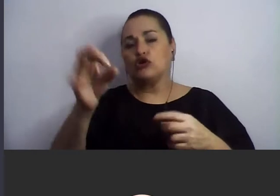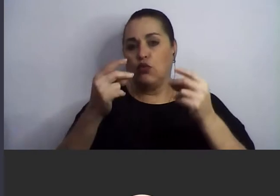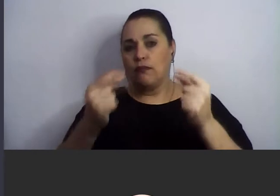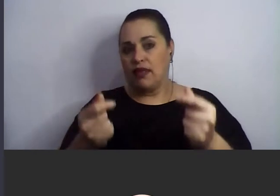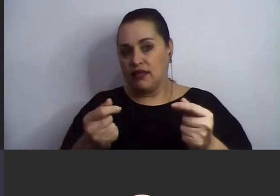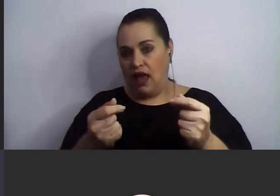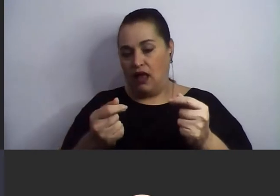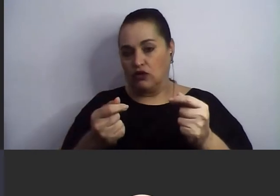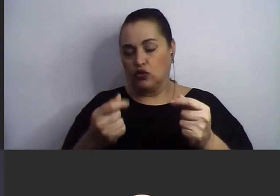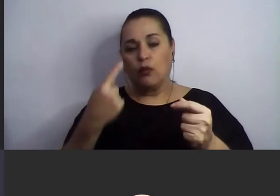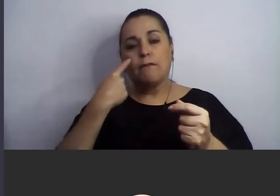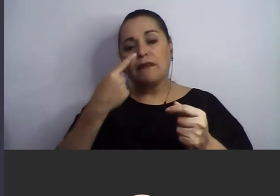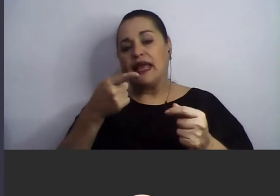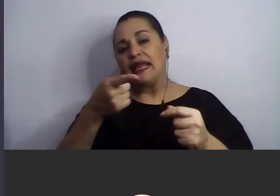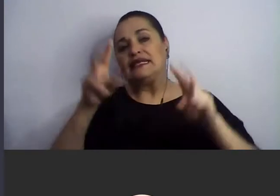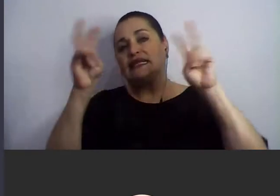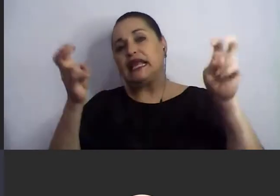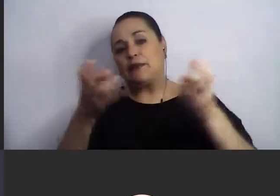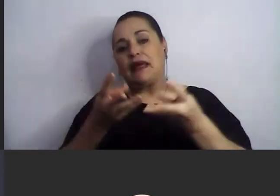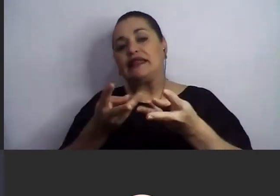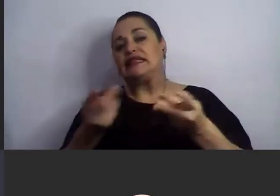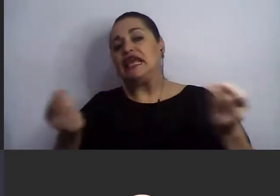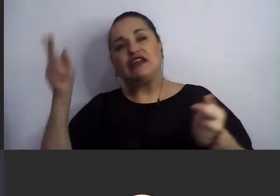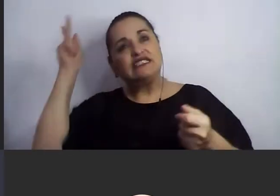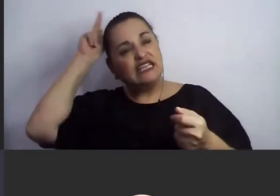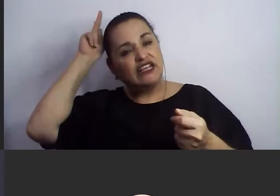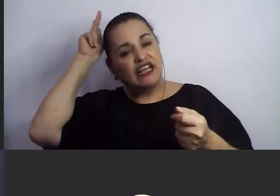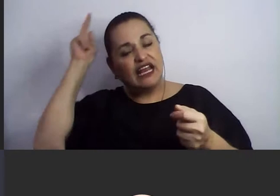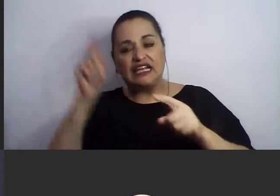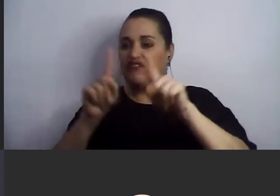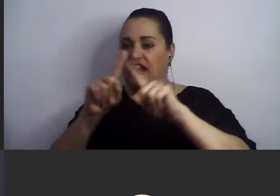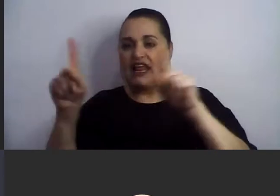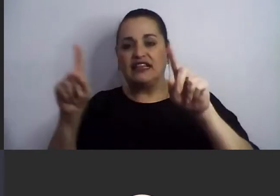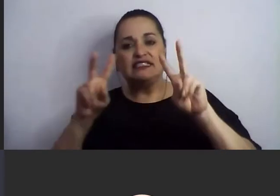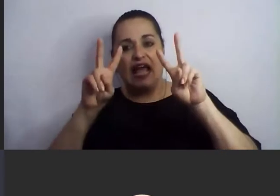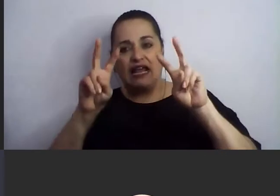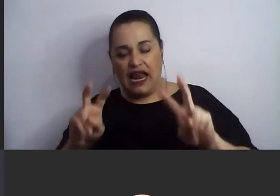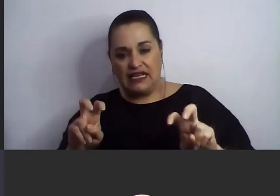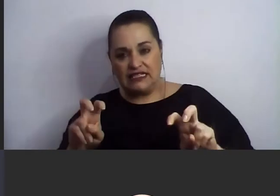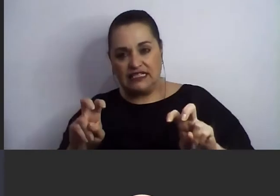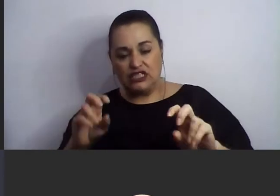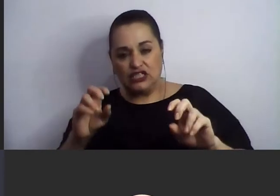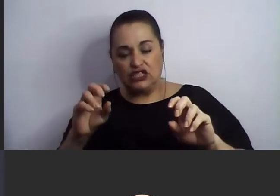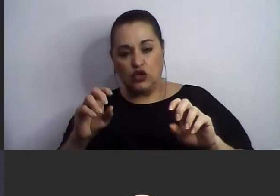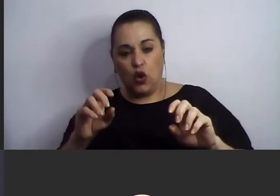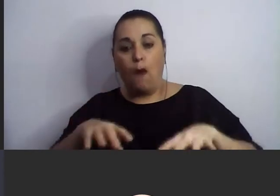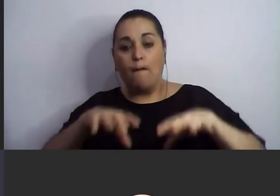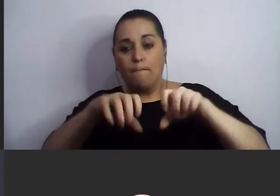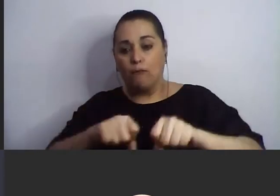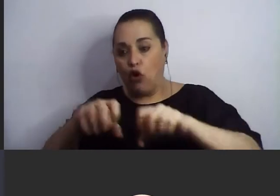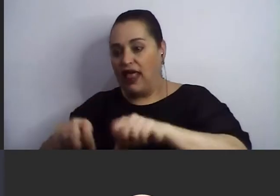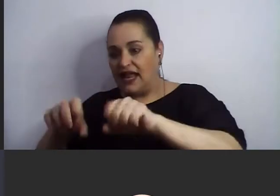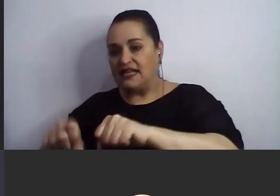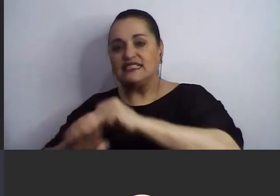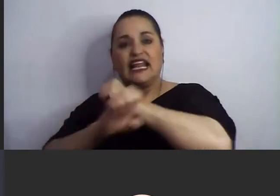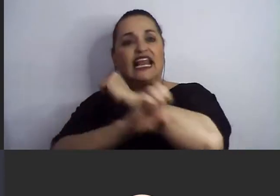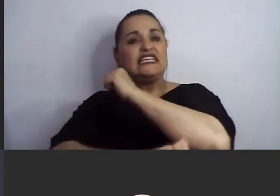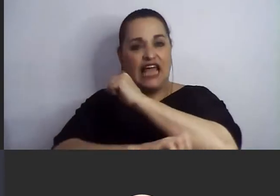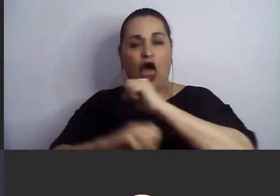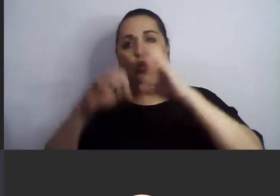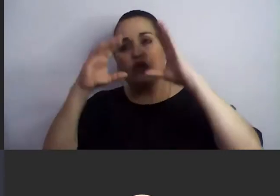abordar este tema de las tierras indígenas en los diferentes análisis de los poderes del Estado y en los informes de